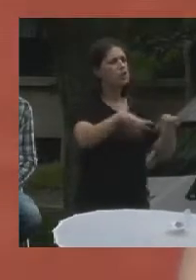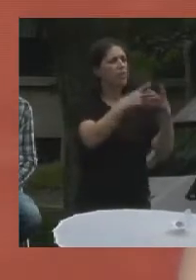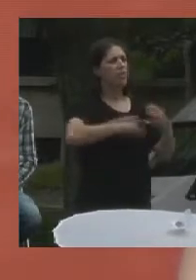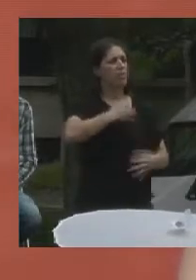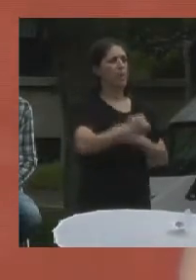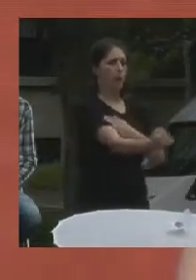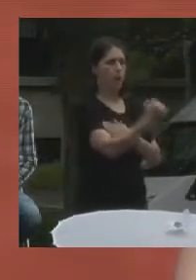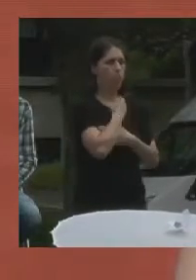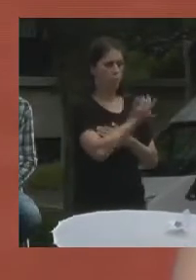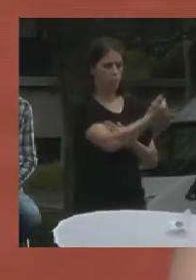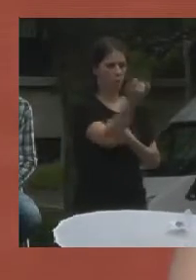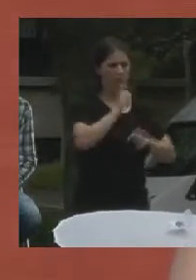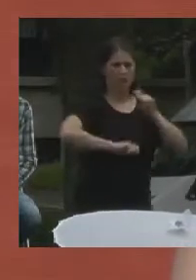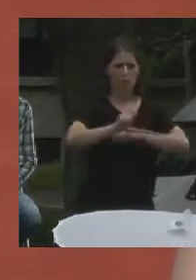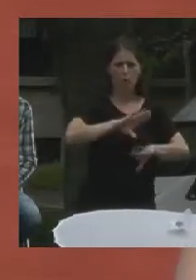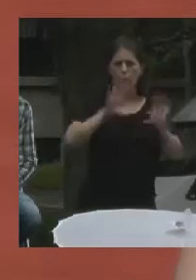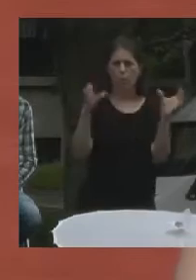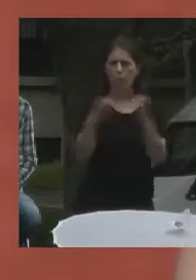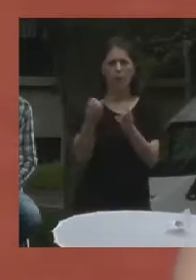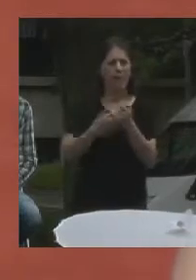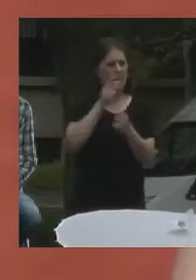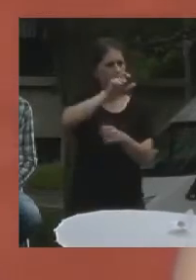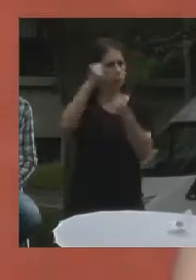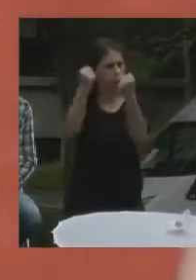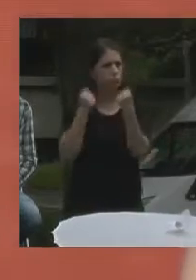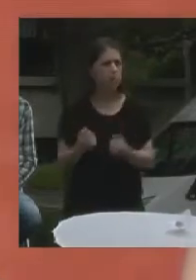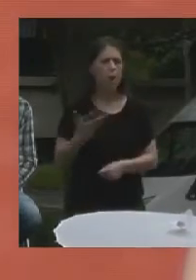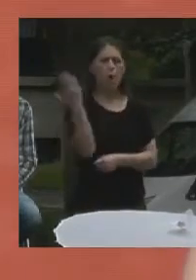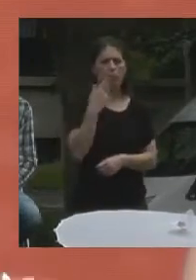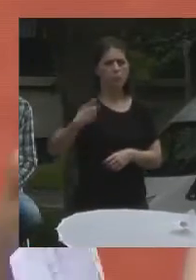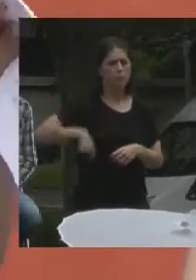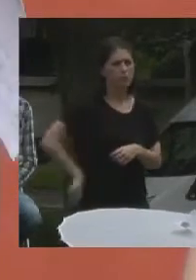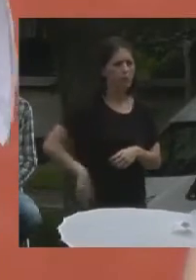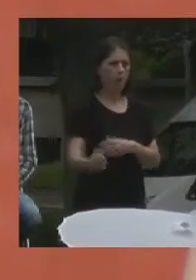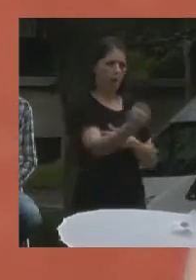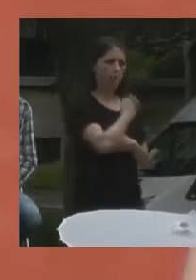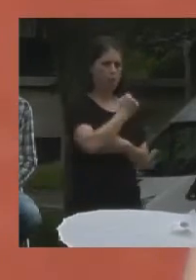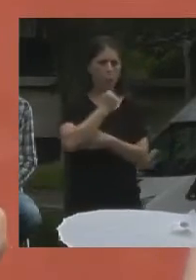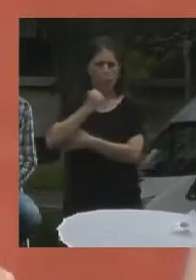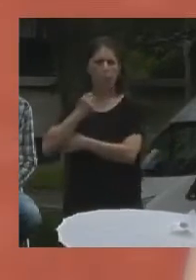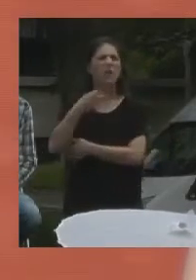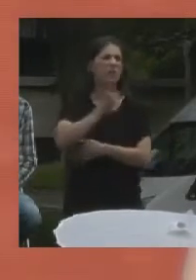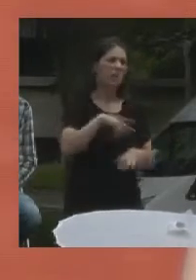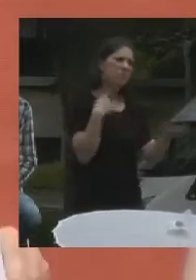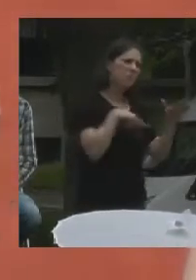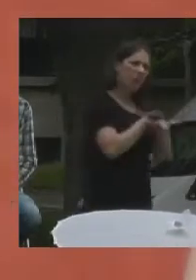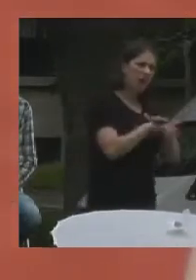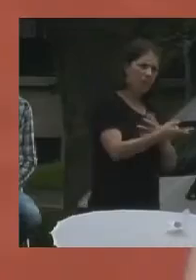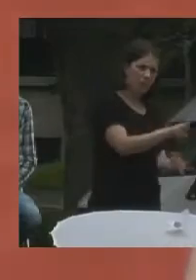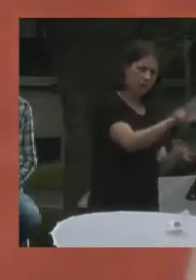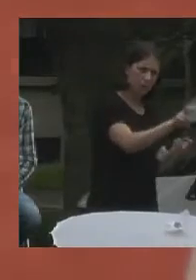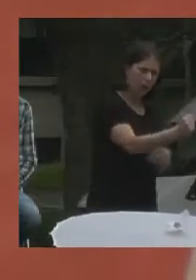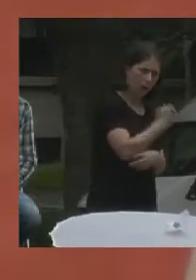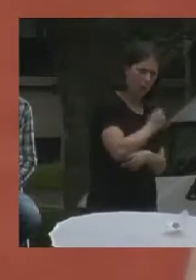civil, das asociacións e das agrupacións dos expertos, dos colexios profesionais, da xente da Axencia Tributaria, dos